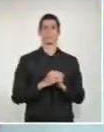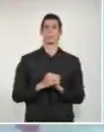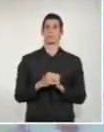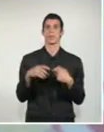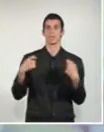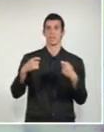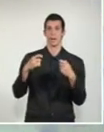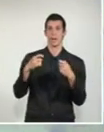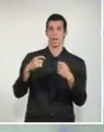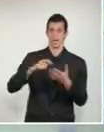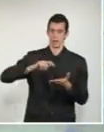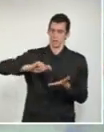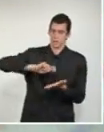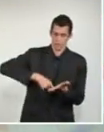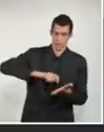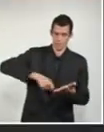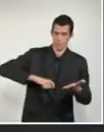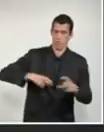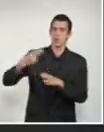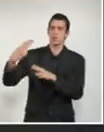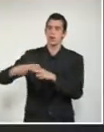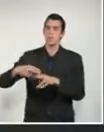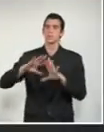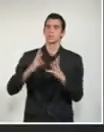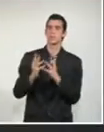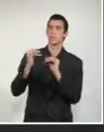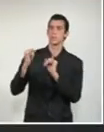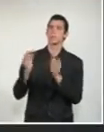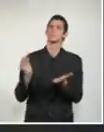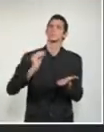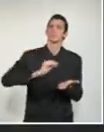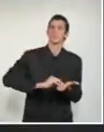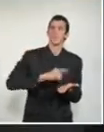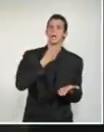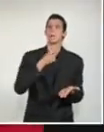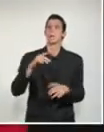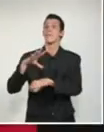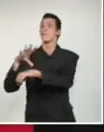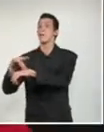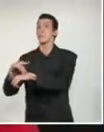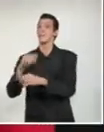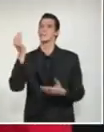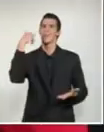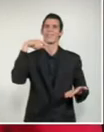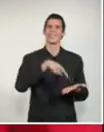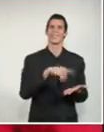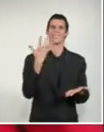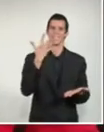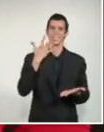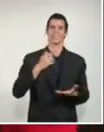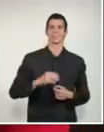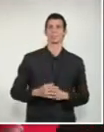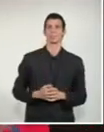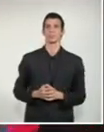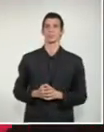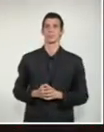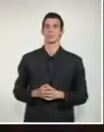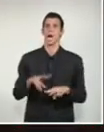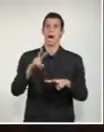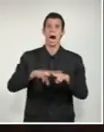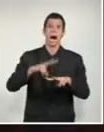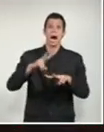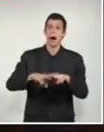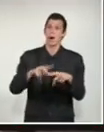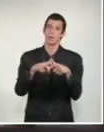extranjeros es una gran responsabilidad que recae en estos titulares en la habana la que concentra el mayor número de arrendadores de